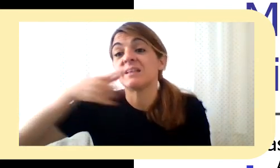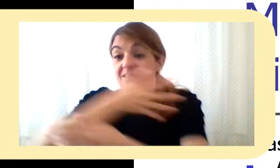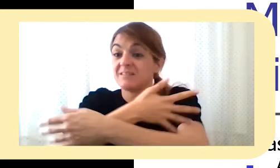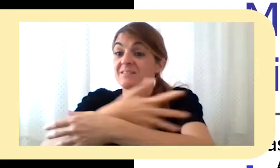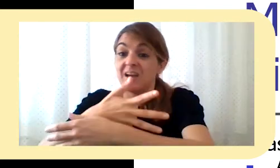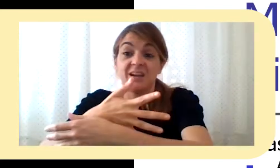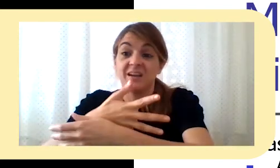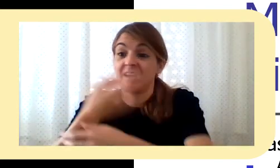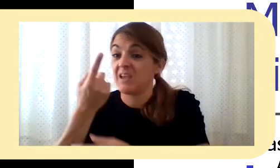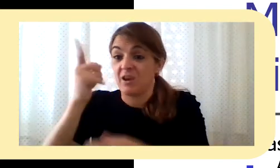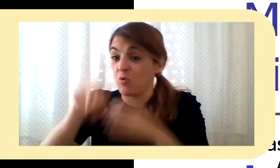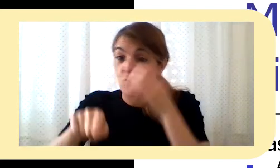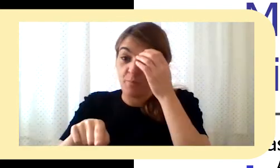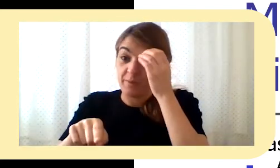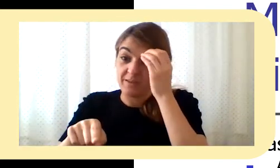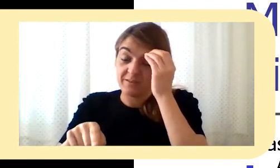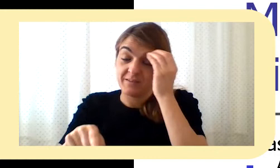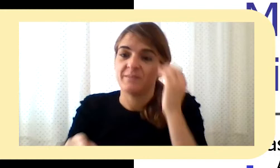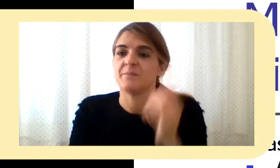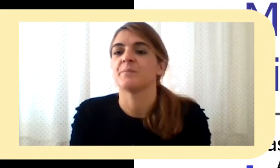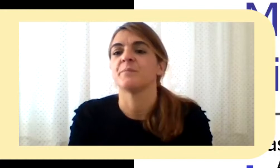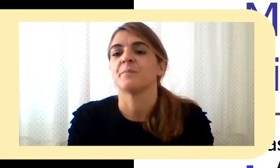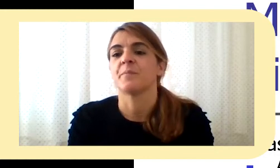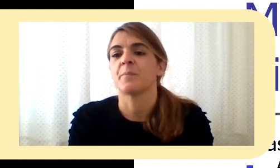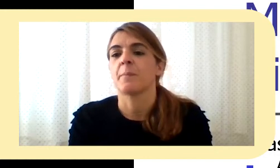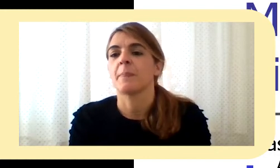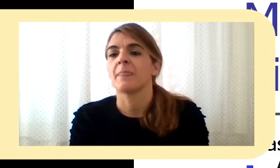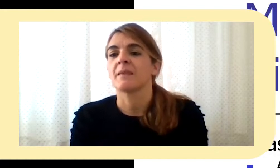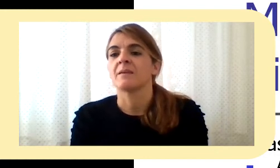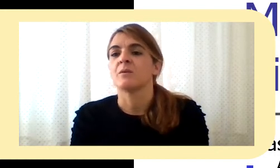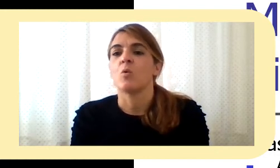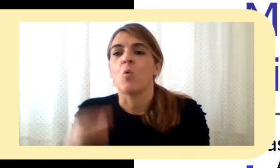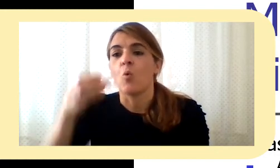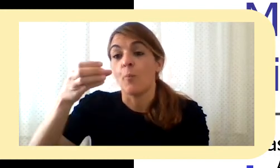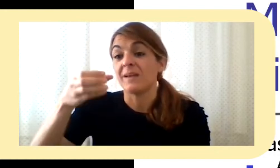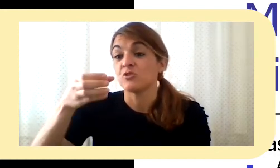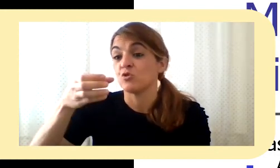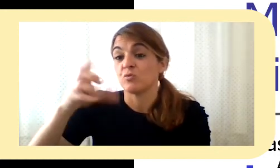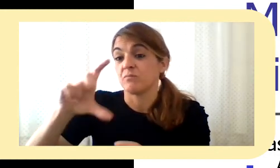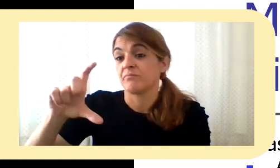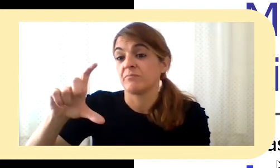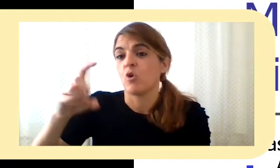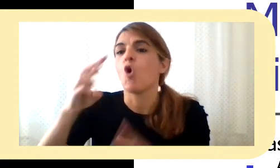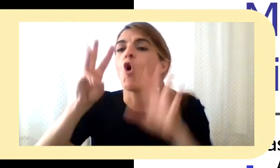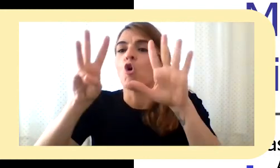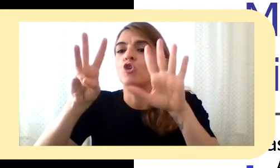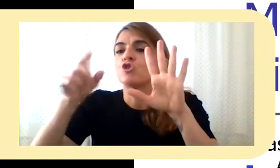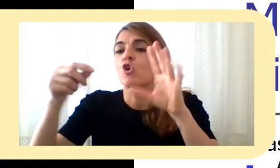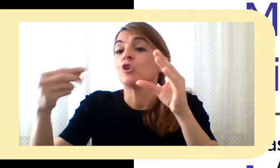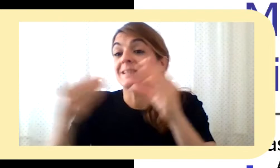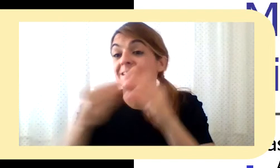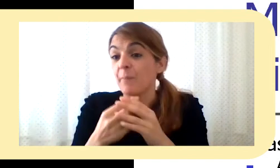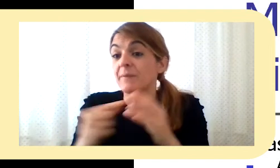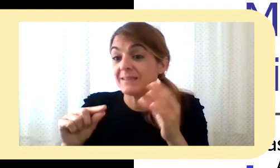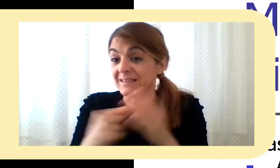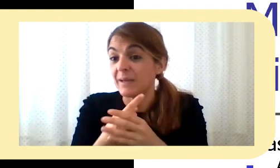una menstruación, no tendría que superar un vaso de vino, o sea, 8 Tampax, y la menstruación, todo lo que